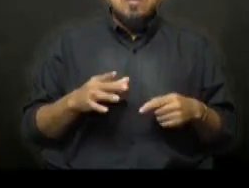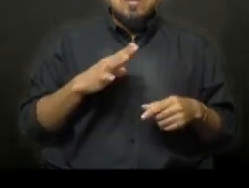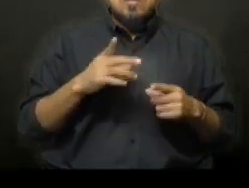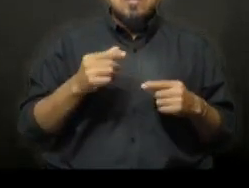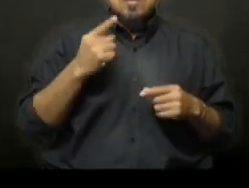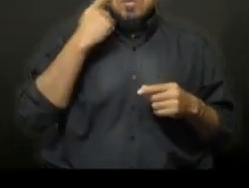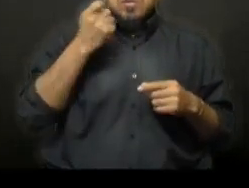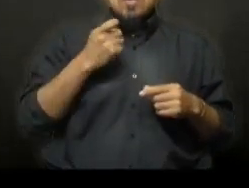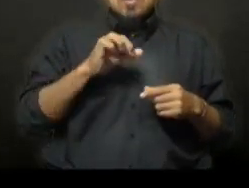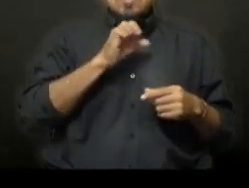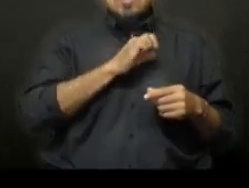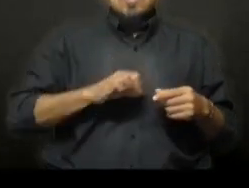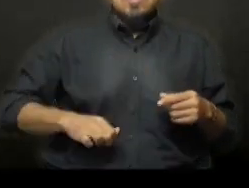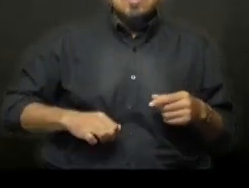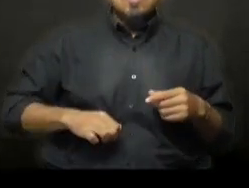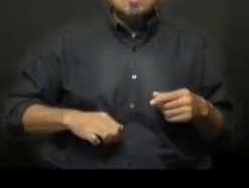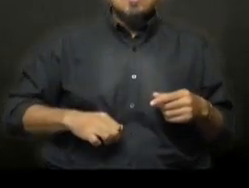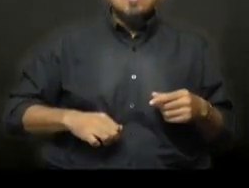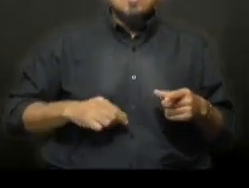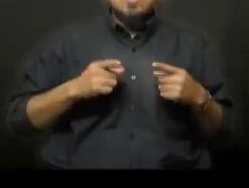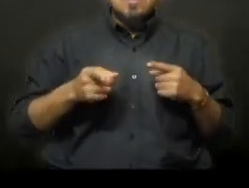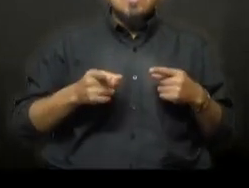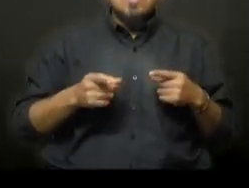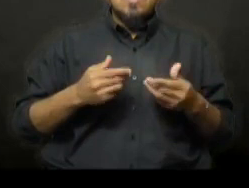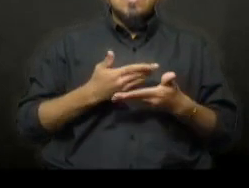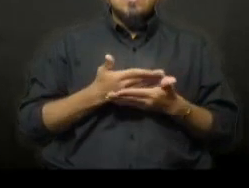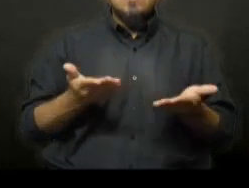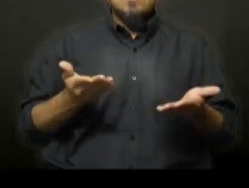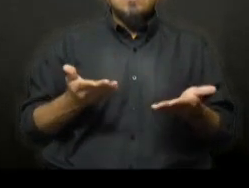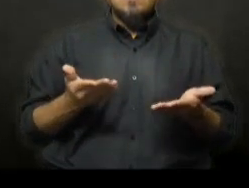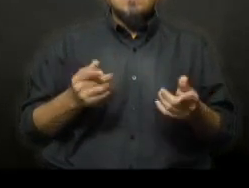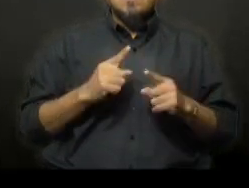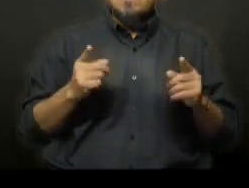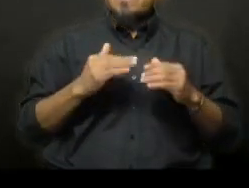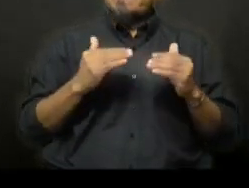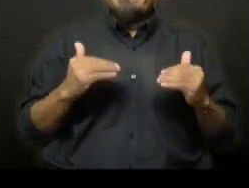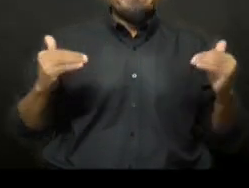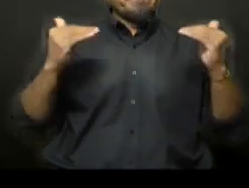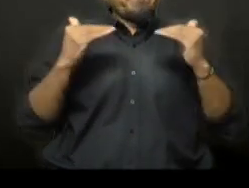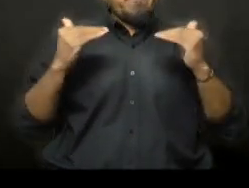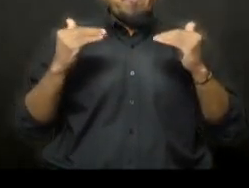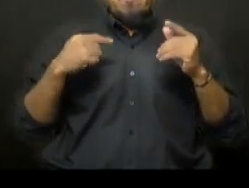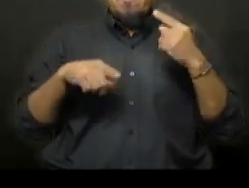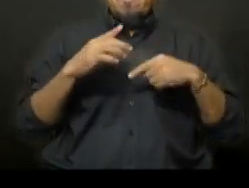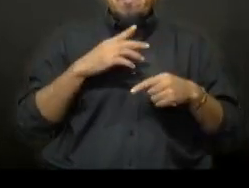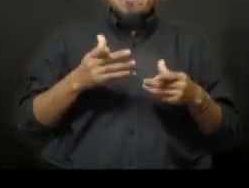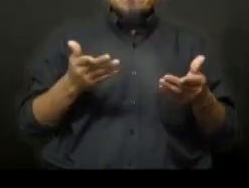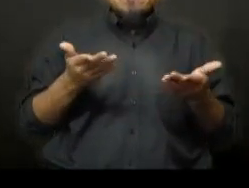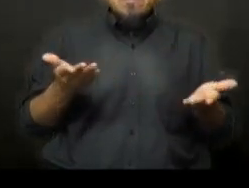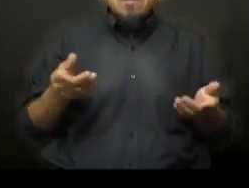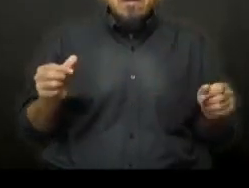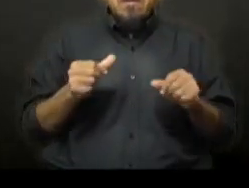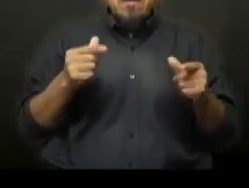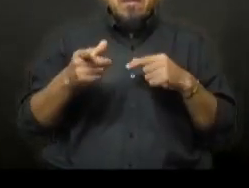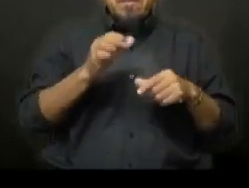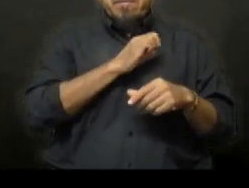el Estado está tomando también partido por estos escenarios que no son equitativos, y entonces también interpelamos a lo que está haciendo